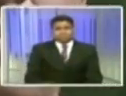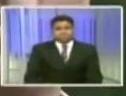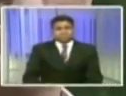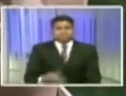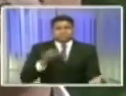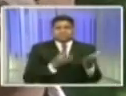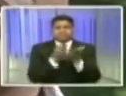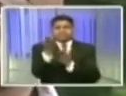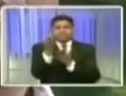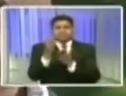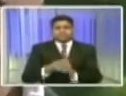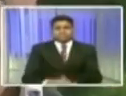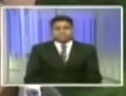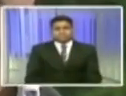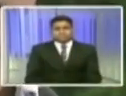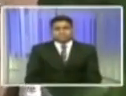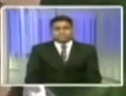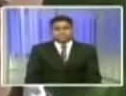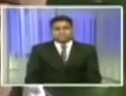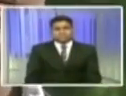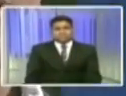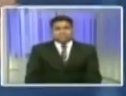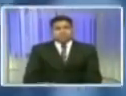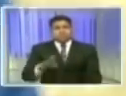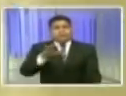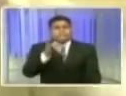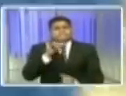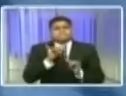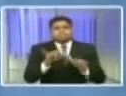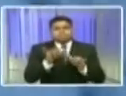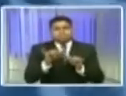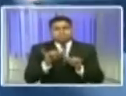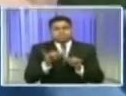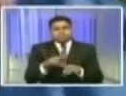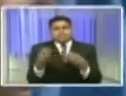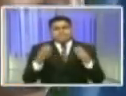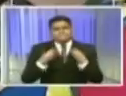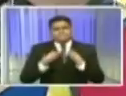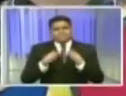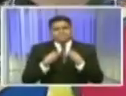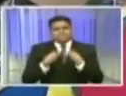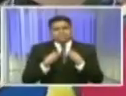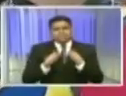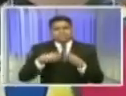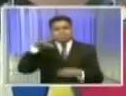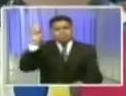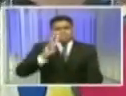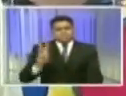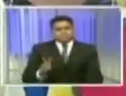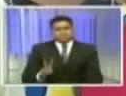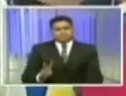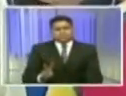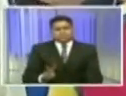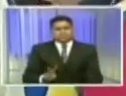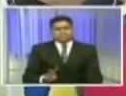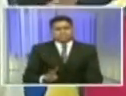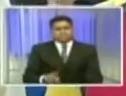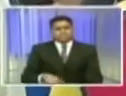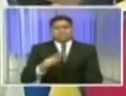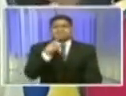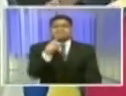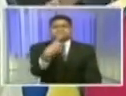leales con la propia vida a la causa de Venezuela y